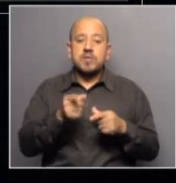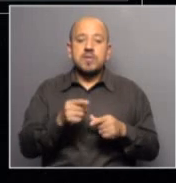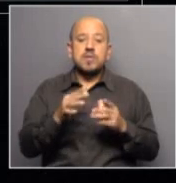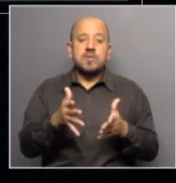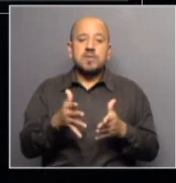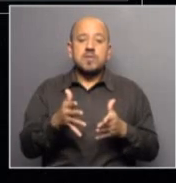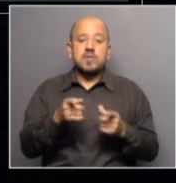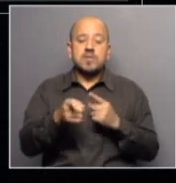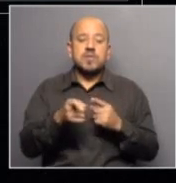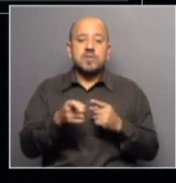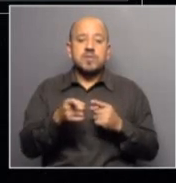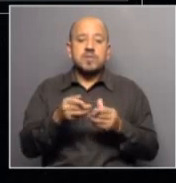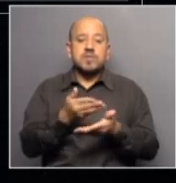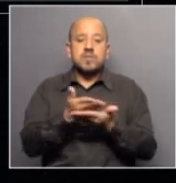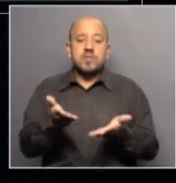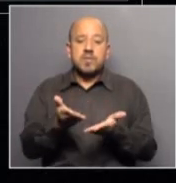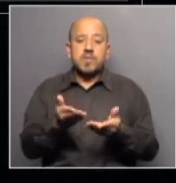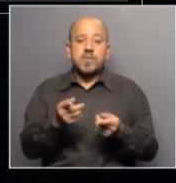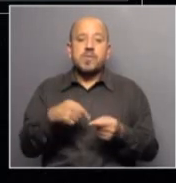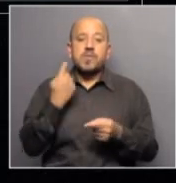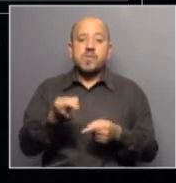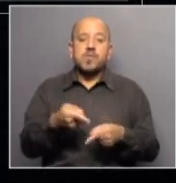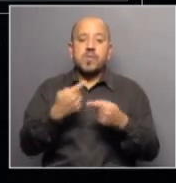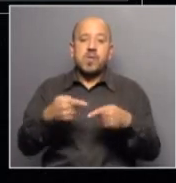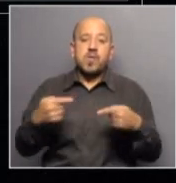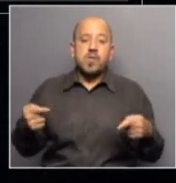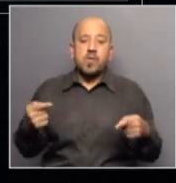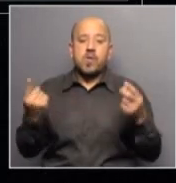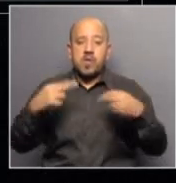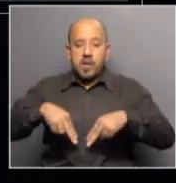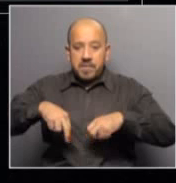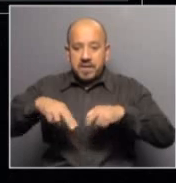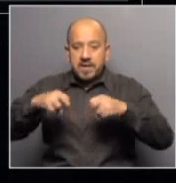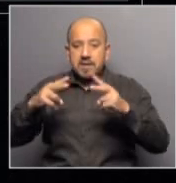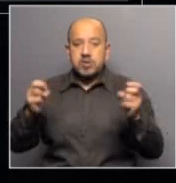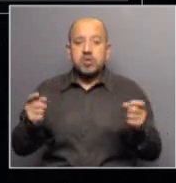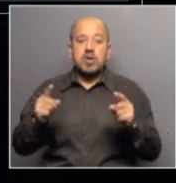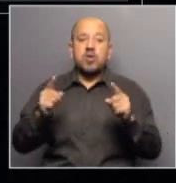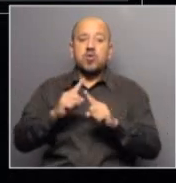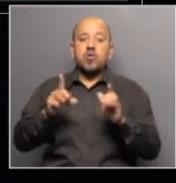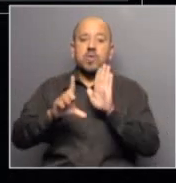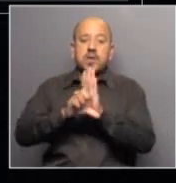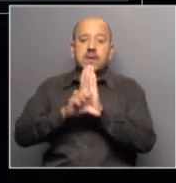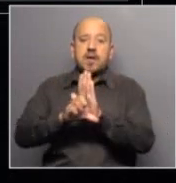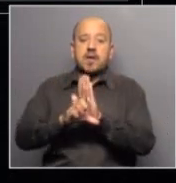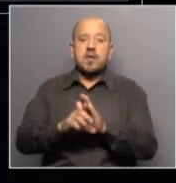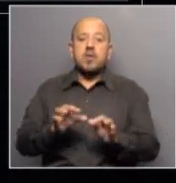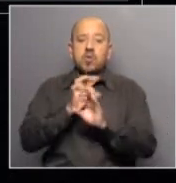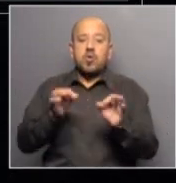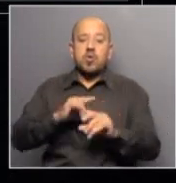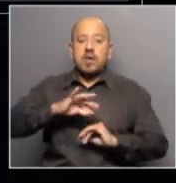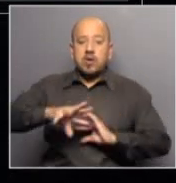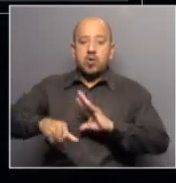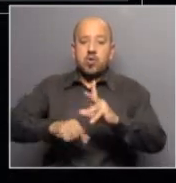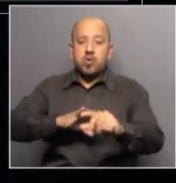sus recursos a disposición de otras cosas, como puede ser la investigación de los cultivos ilegales o la investigación de los robos que suceden